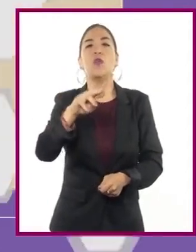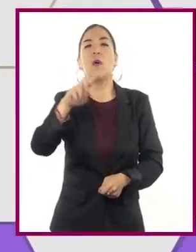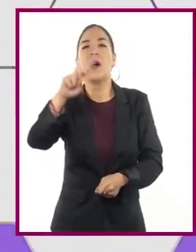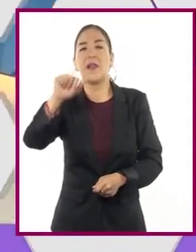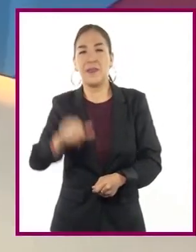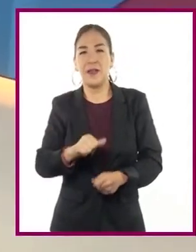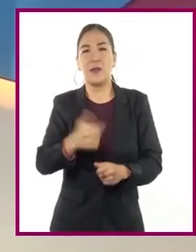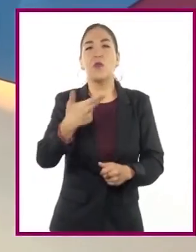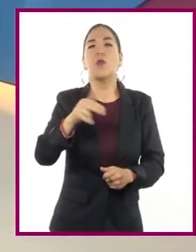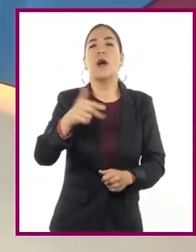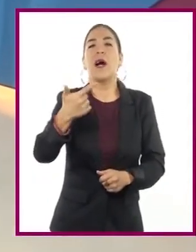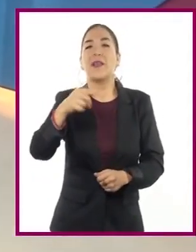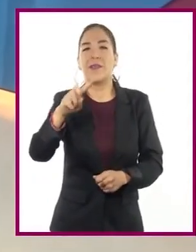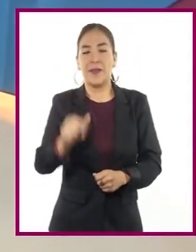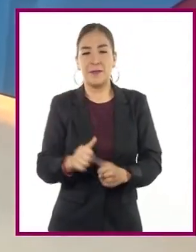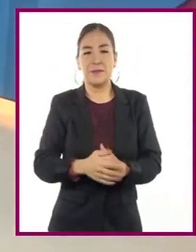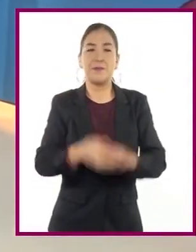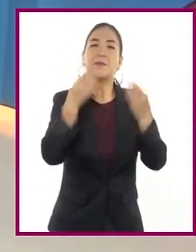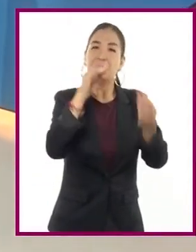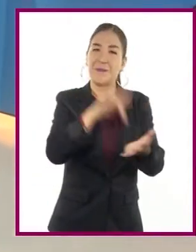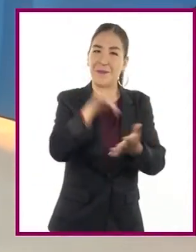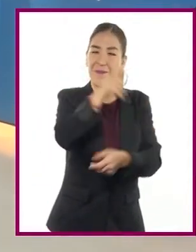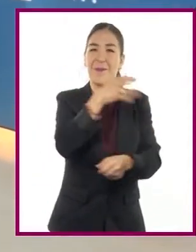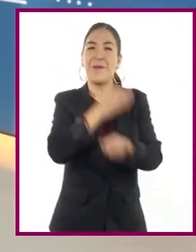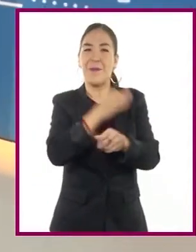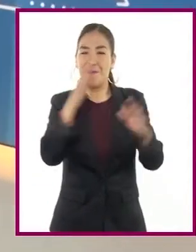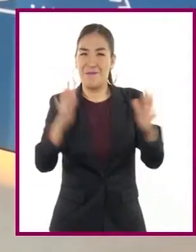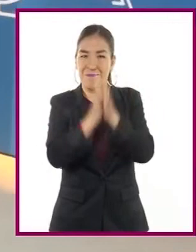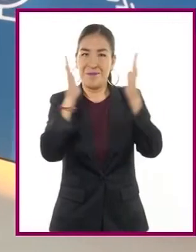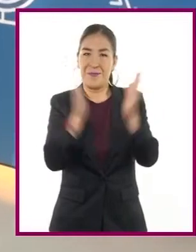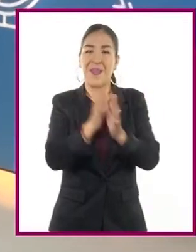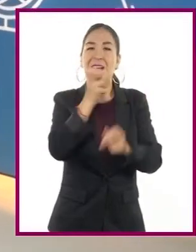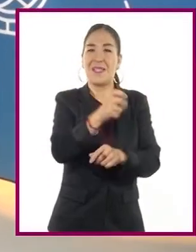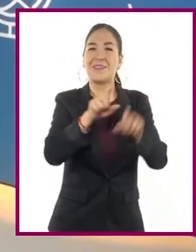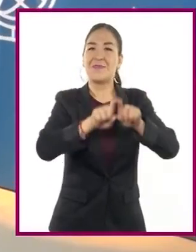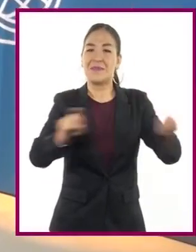Uganda. Gracias por participar con nosotros, Diego.